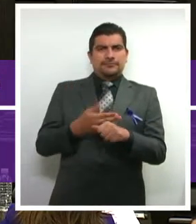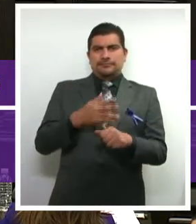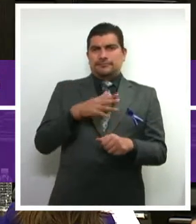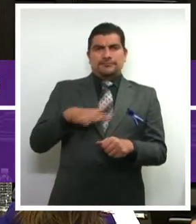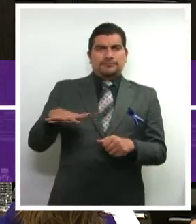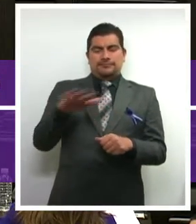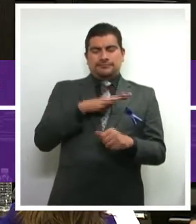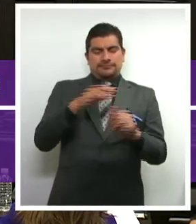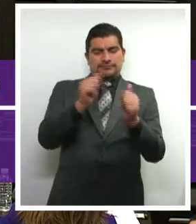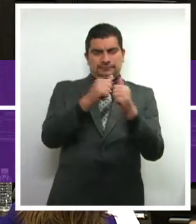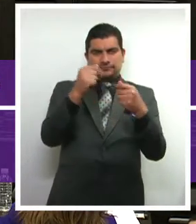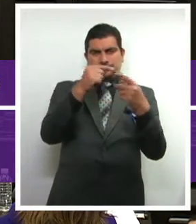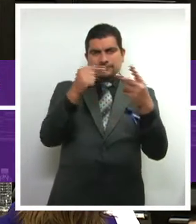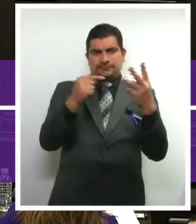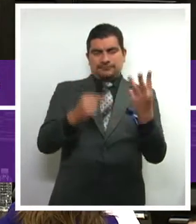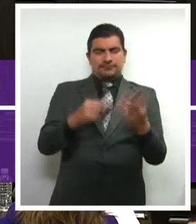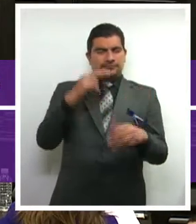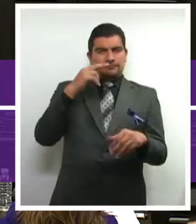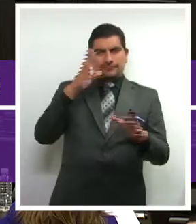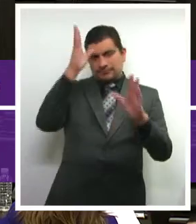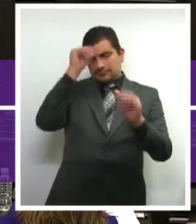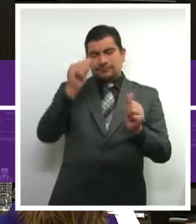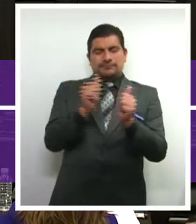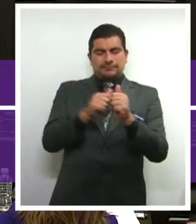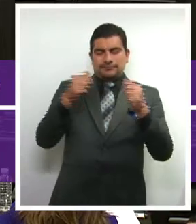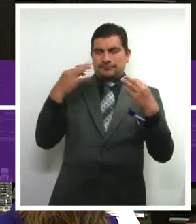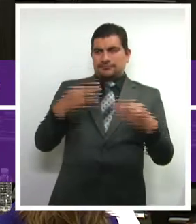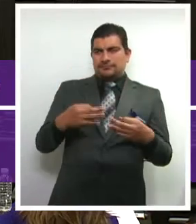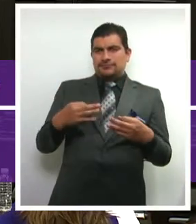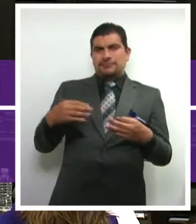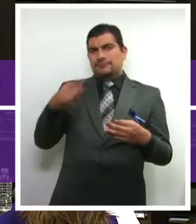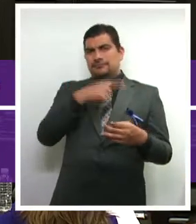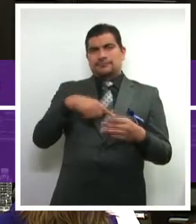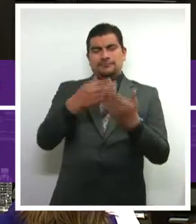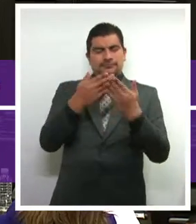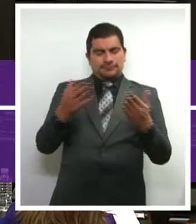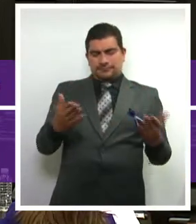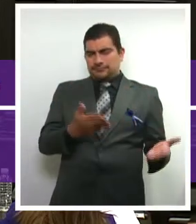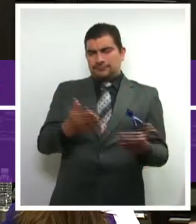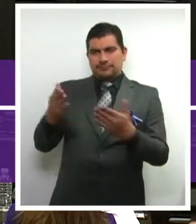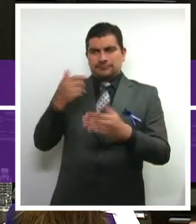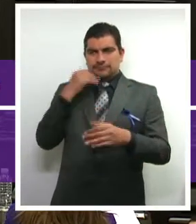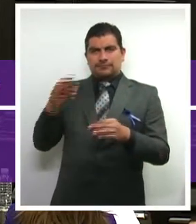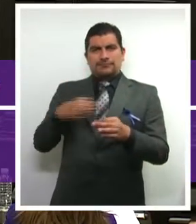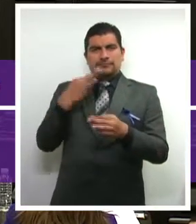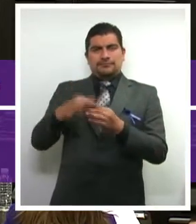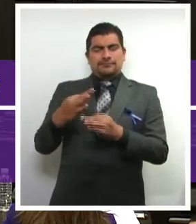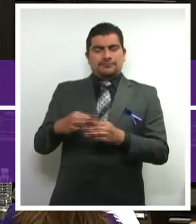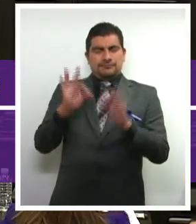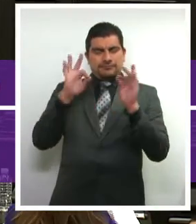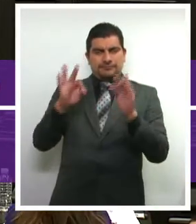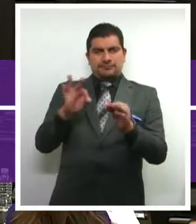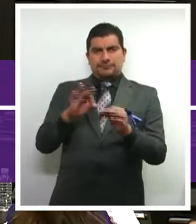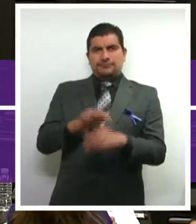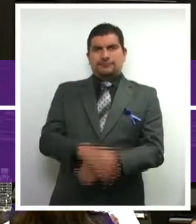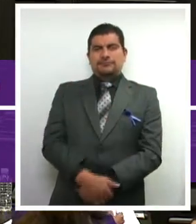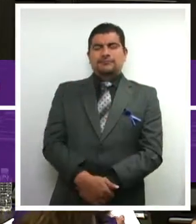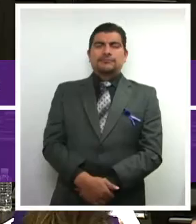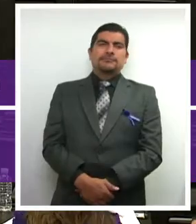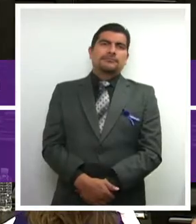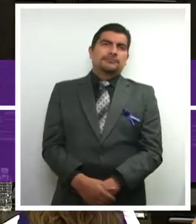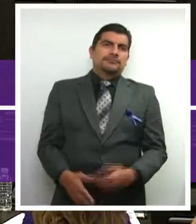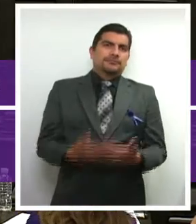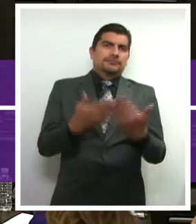de los compromisos de Parlamento Abierto que queremos cumplir puntualmente.